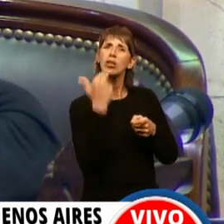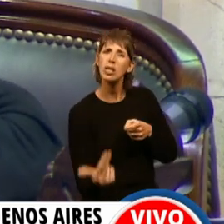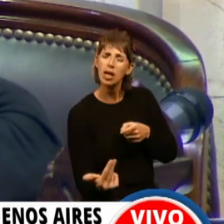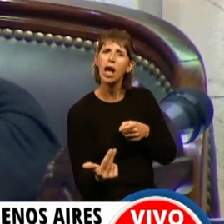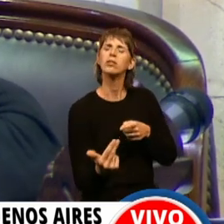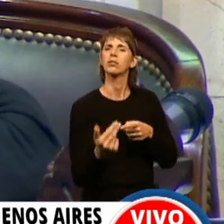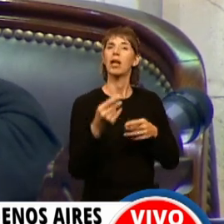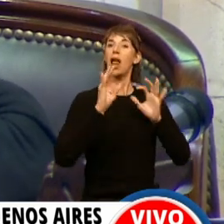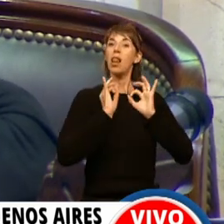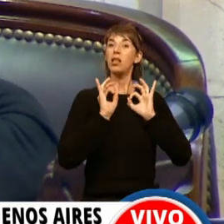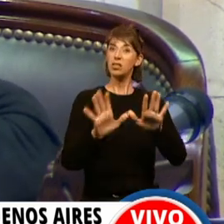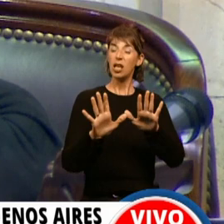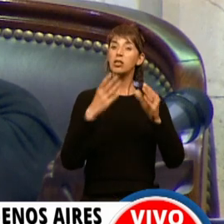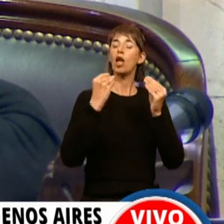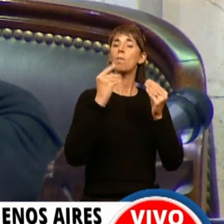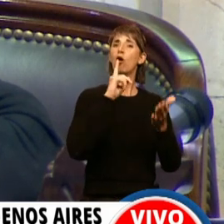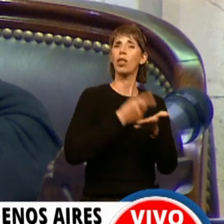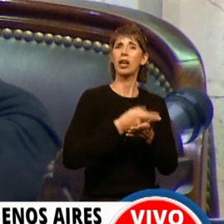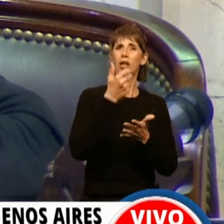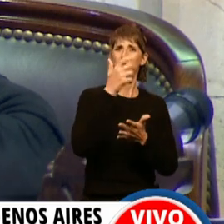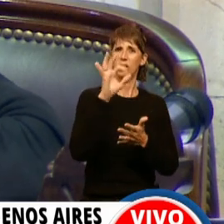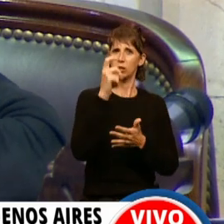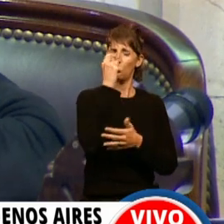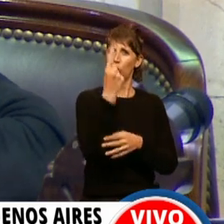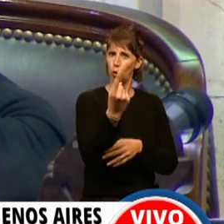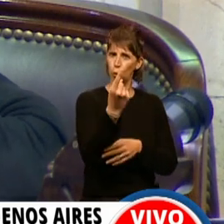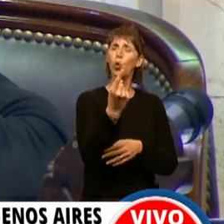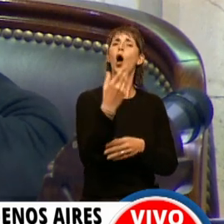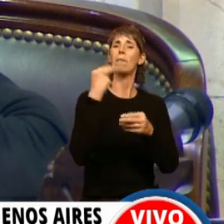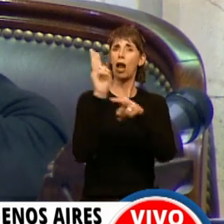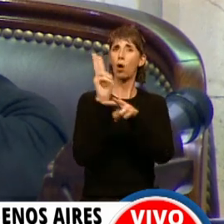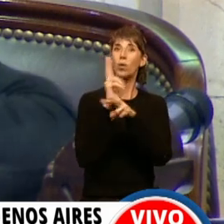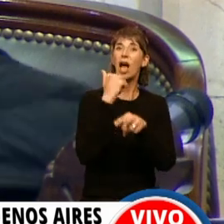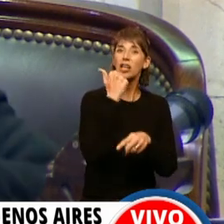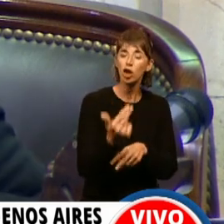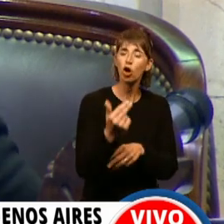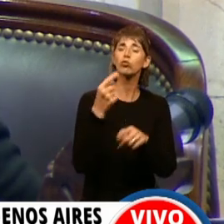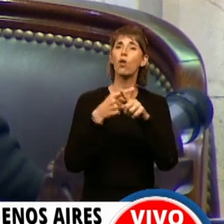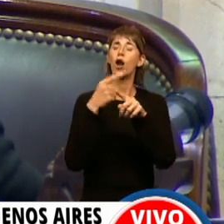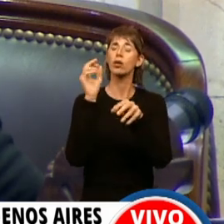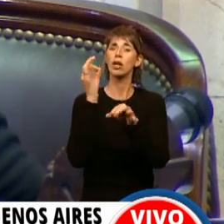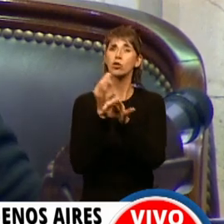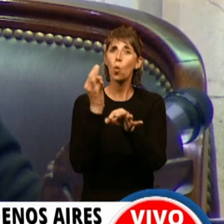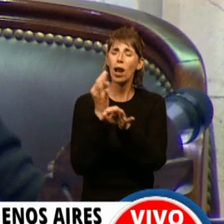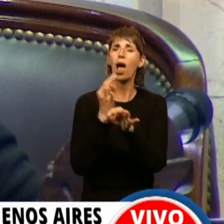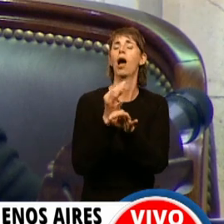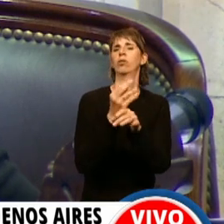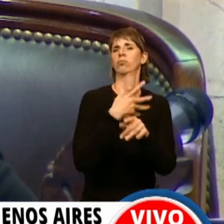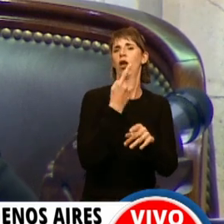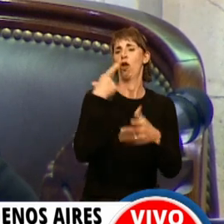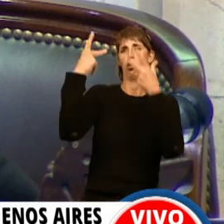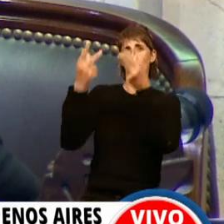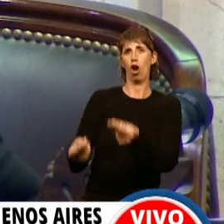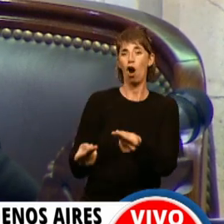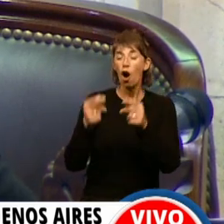del cen del decreto 60 21 para cuidar sus hijos en pandemia por la escolaridad es es lo que no queremos que